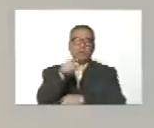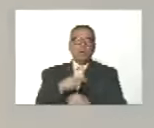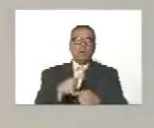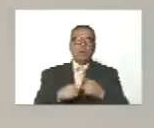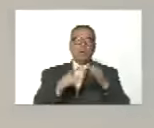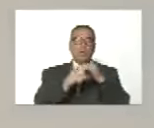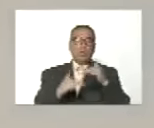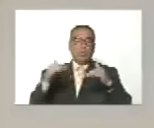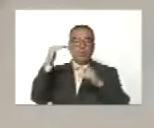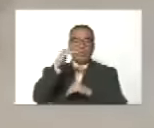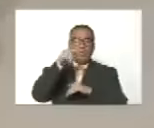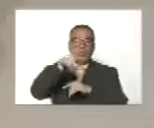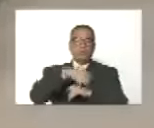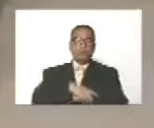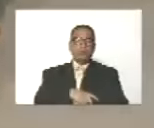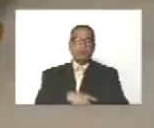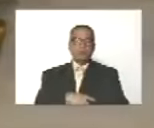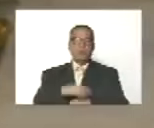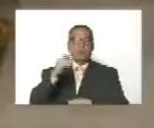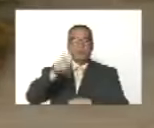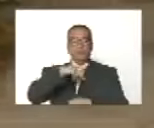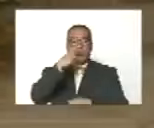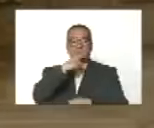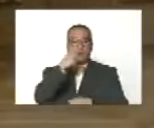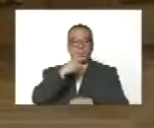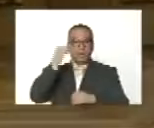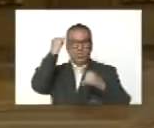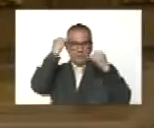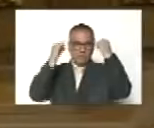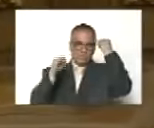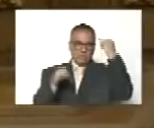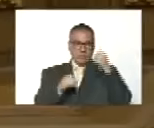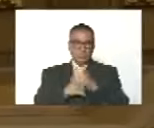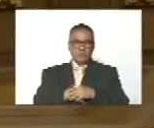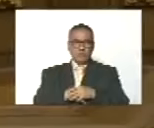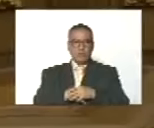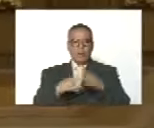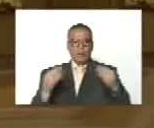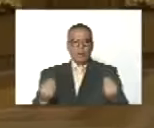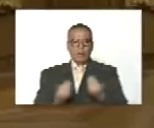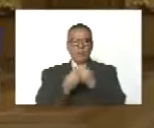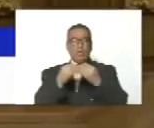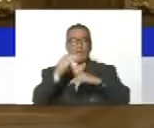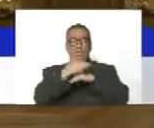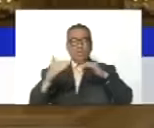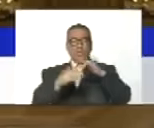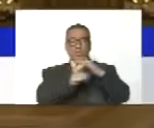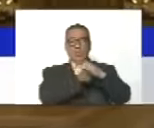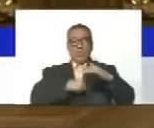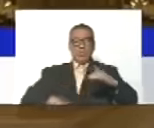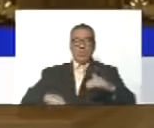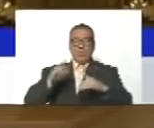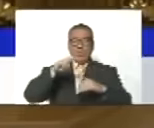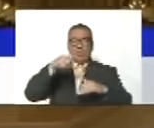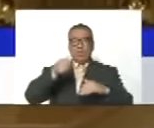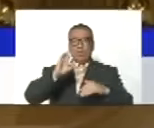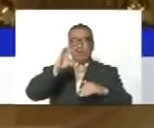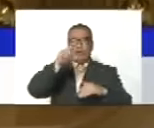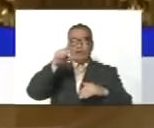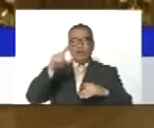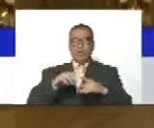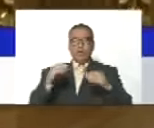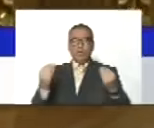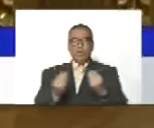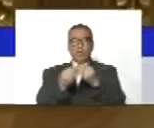más alto nivel político ideológico. Me acompañaba el vicepresidente Rodolfo San del